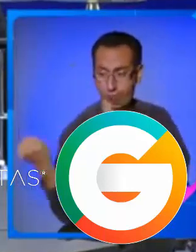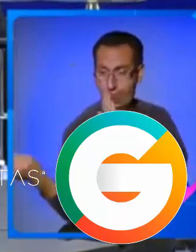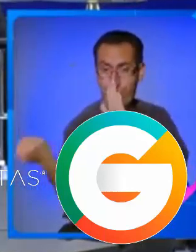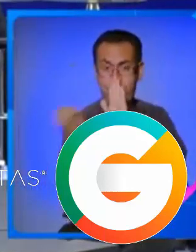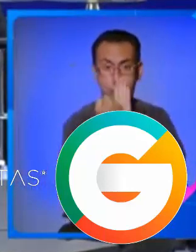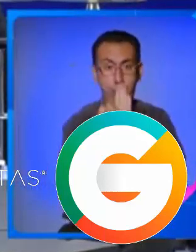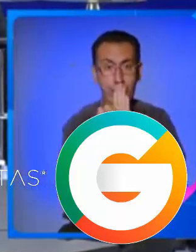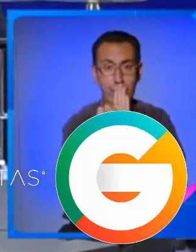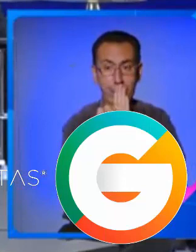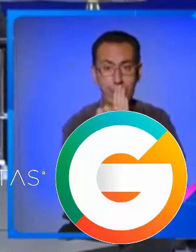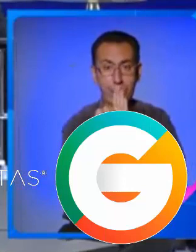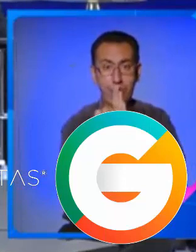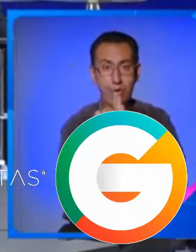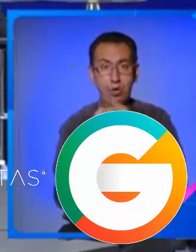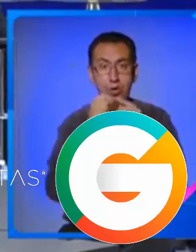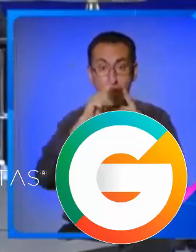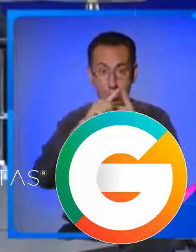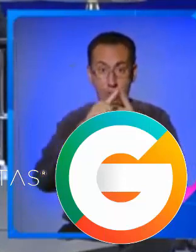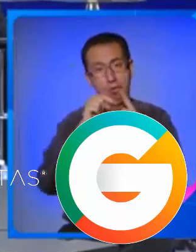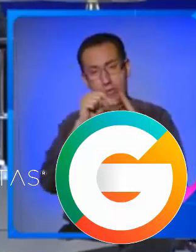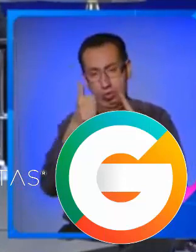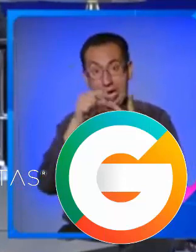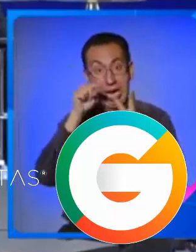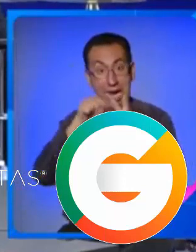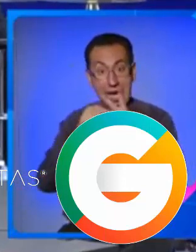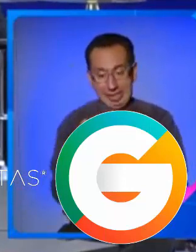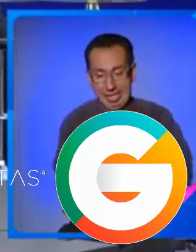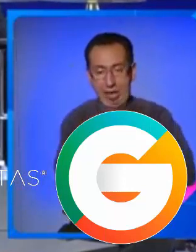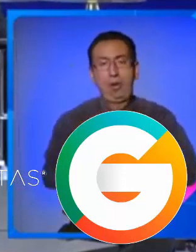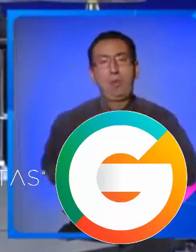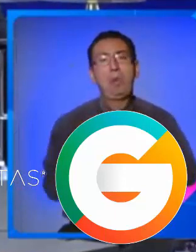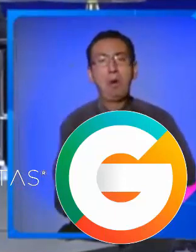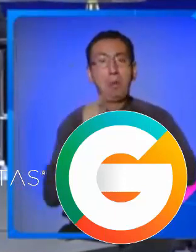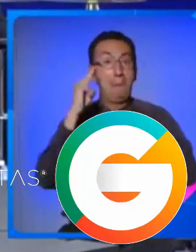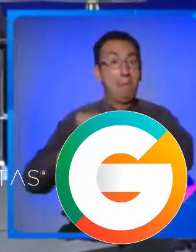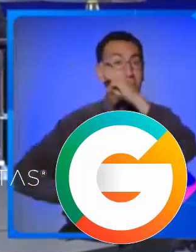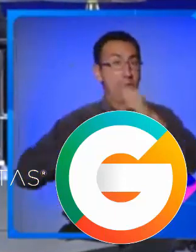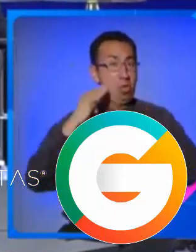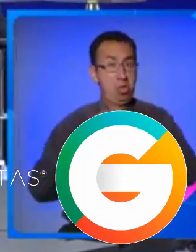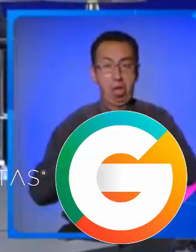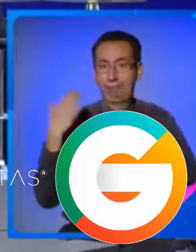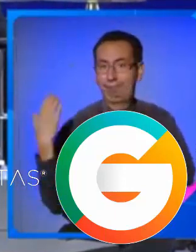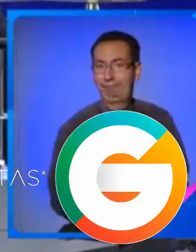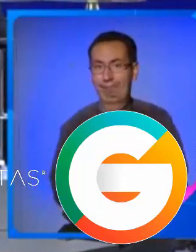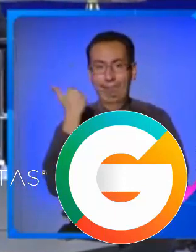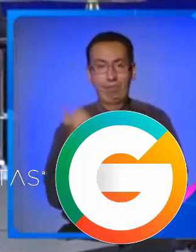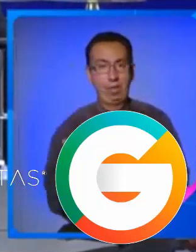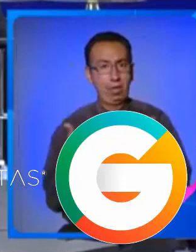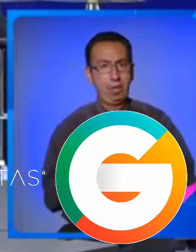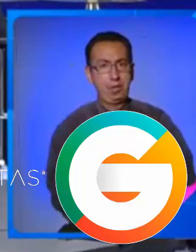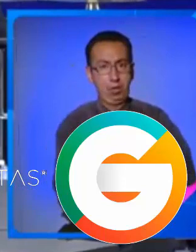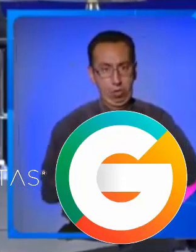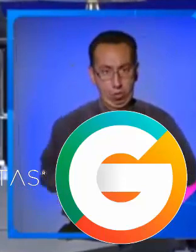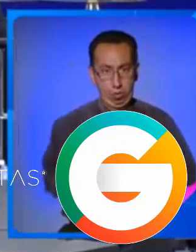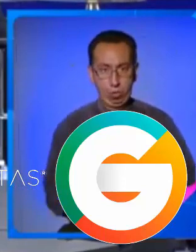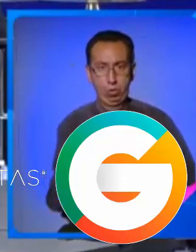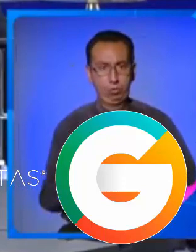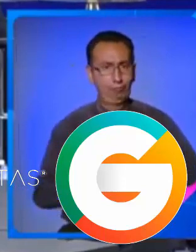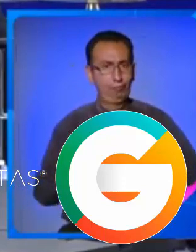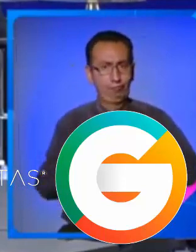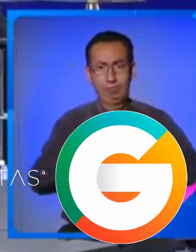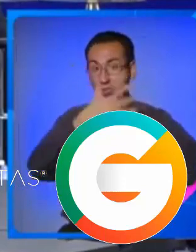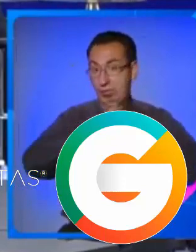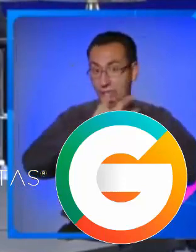este distintivo, y una de ellas es las Fuerzas del Estado de Guanajuato. Asimismo, Guanajuato refrendó por